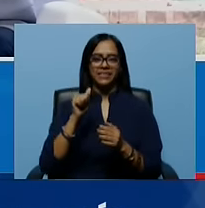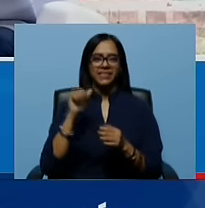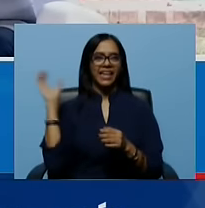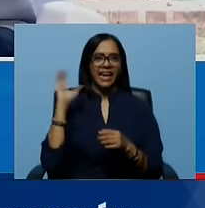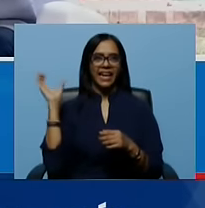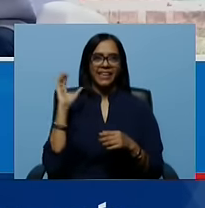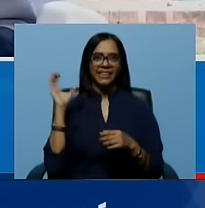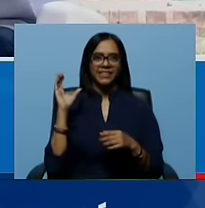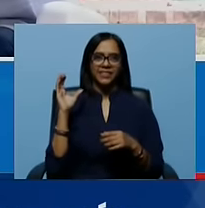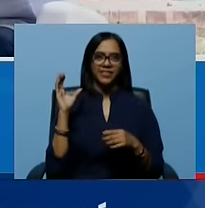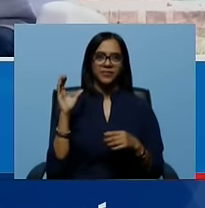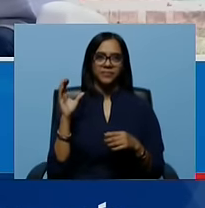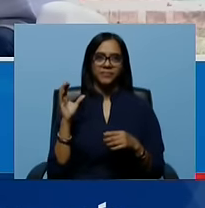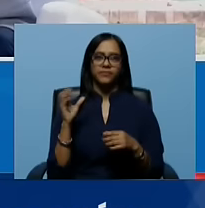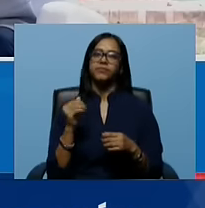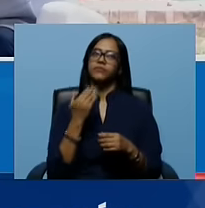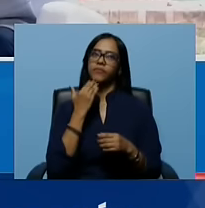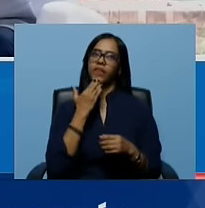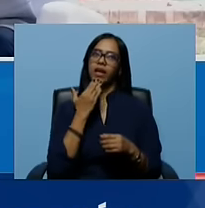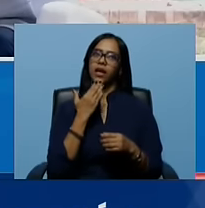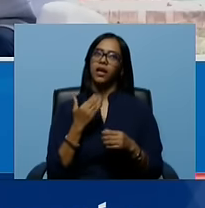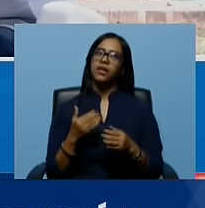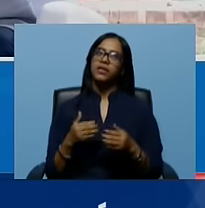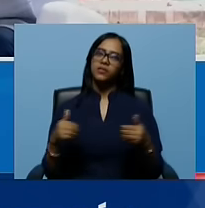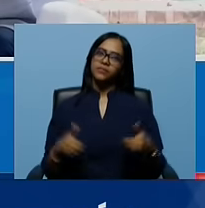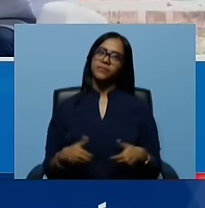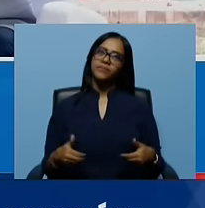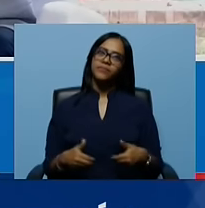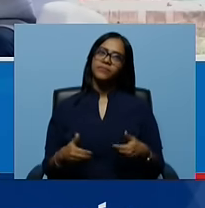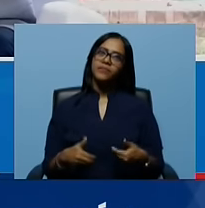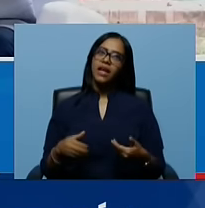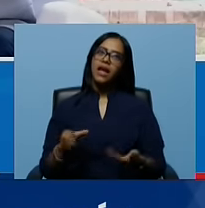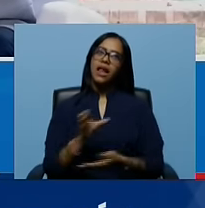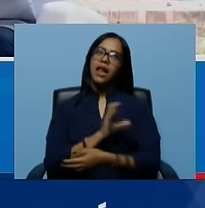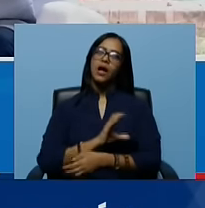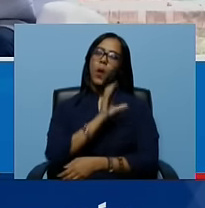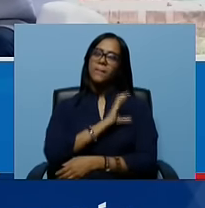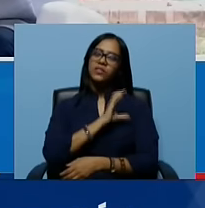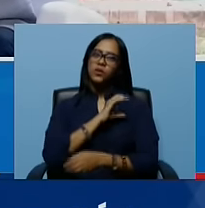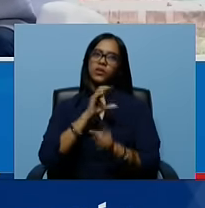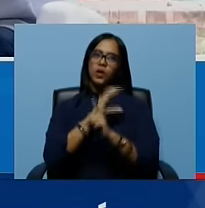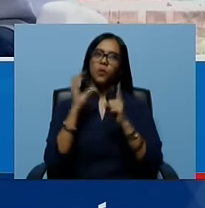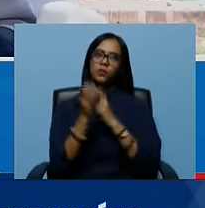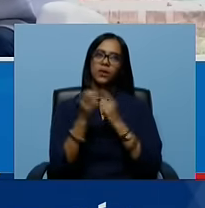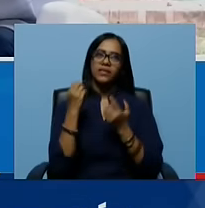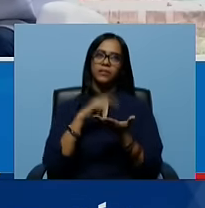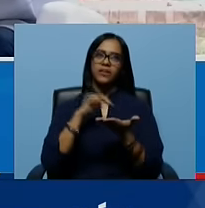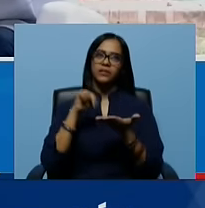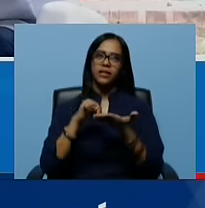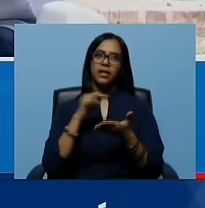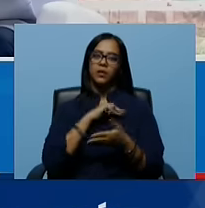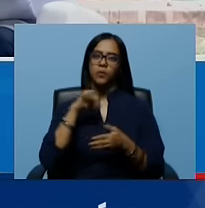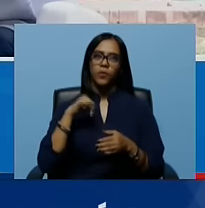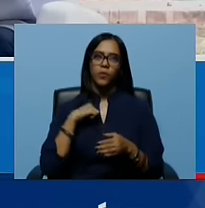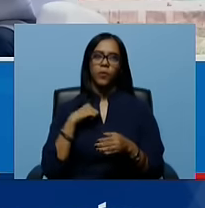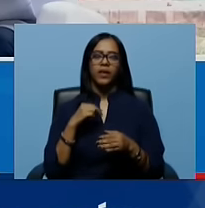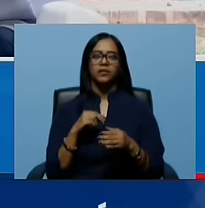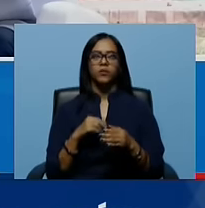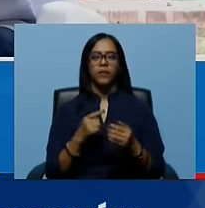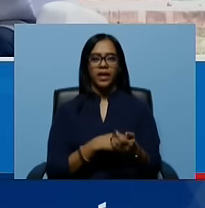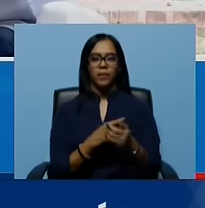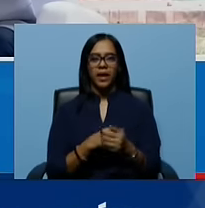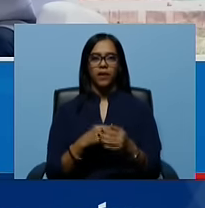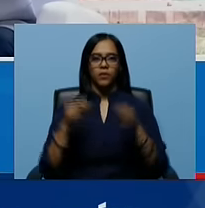Caracas. Algo en lo que puso mucho empeño la Comisión de Cultura de la Asamblea Nacional, encabezada por nuestro hermano